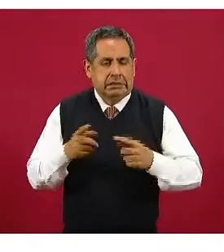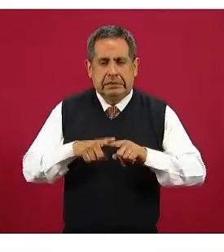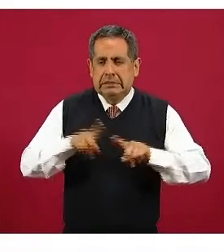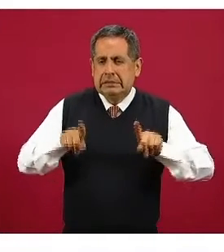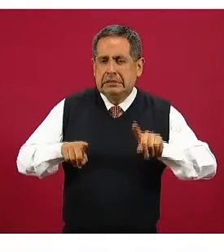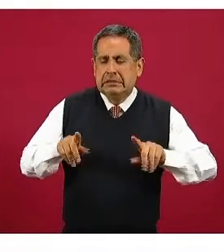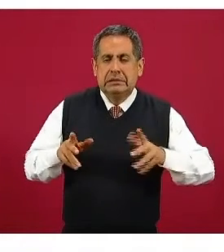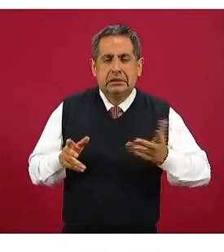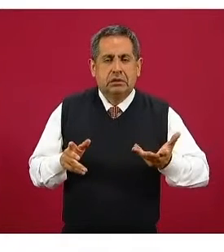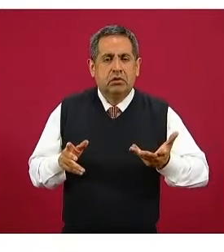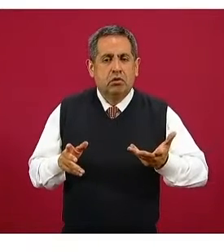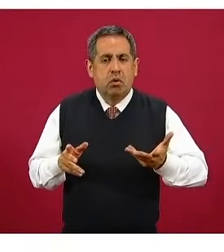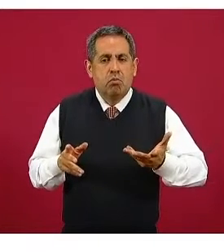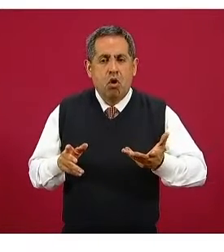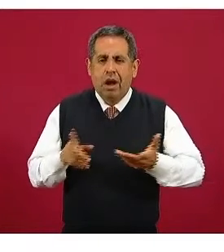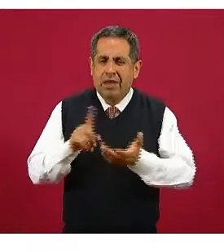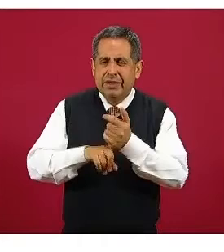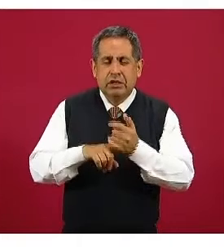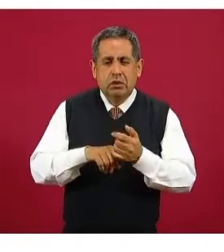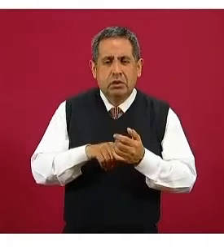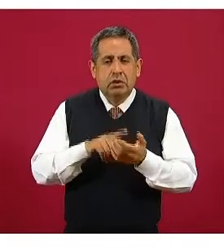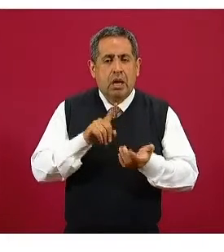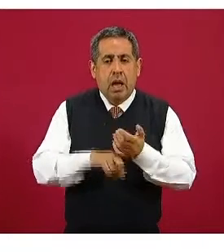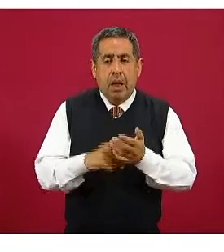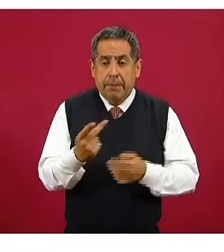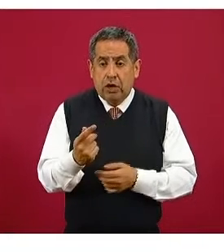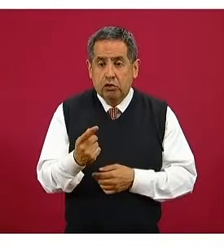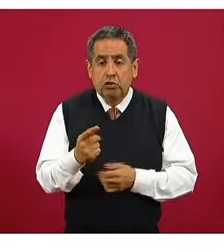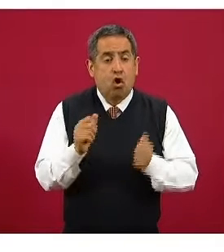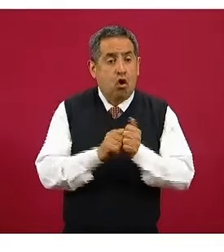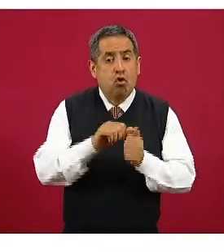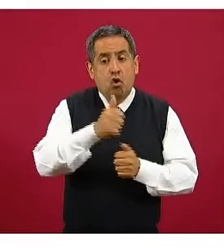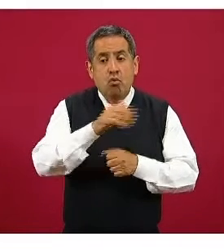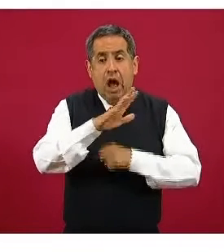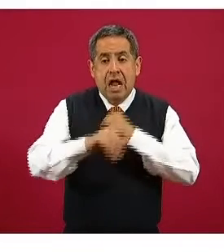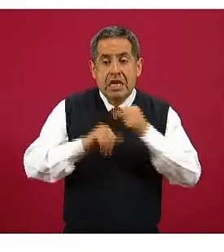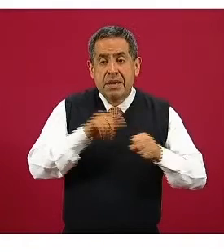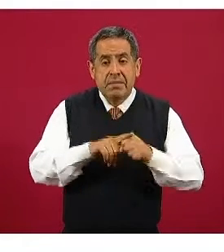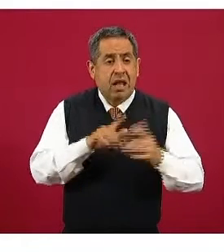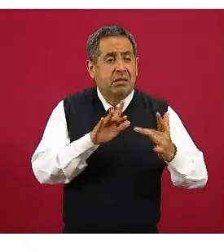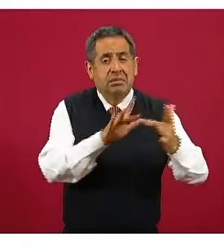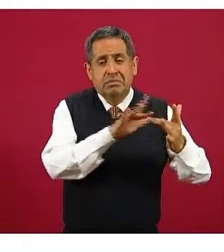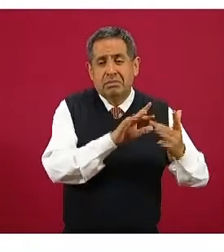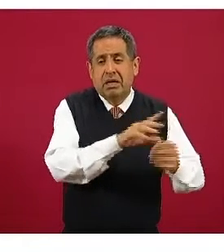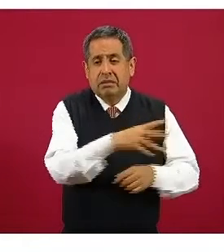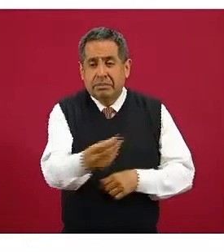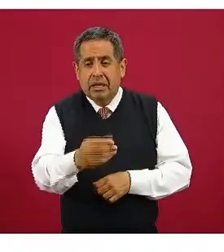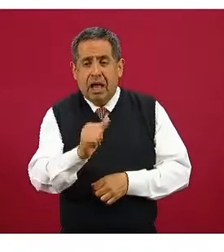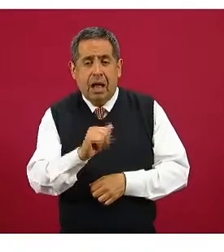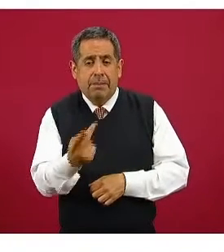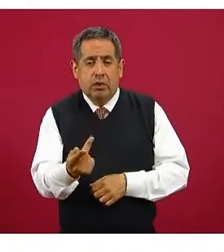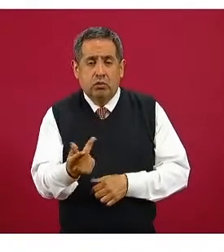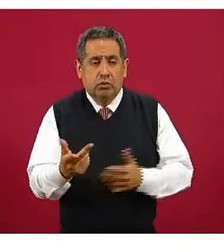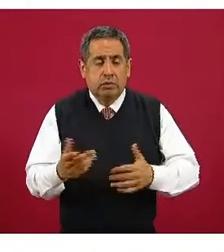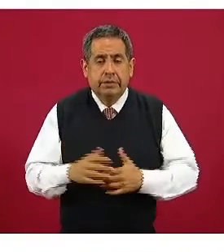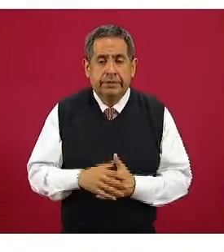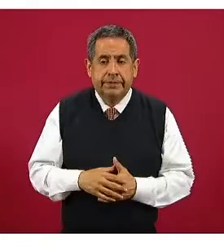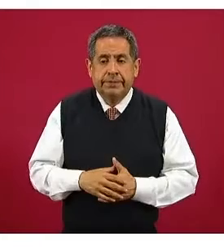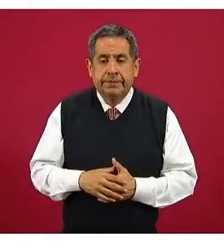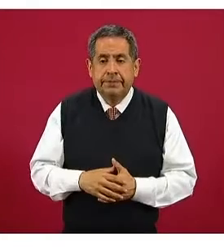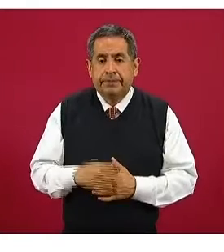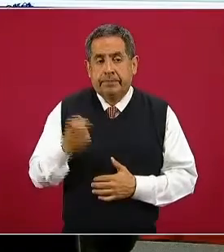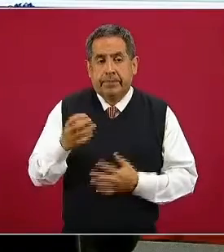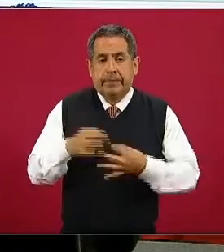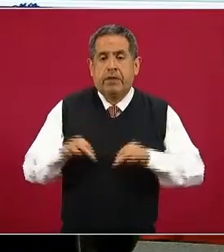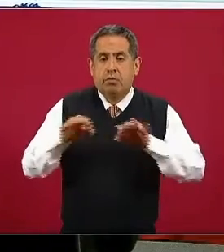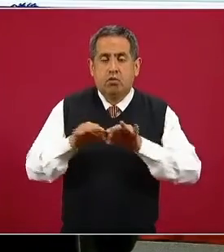que claramente se están infectando no entre perros, sino con animales salvajes hacia perros. Y esto es importante, porque ahí es donde estamos